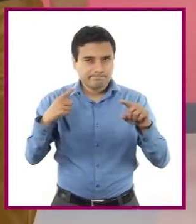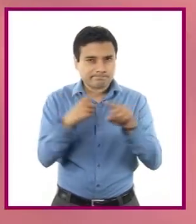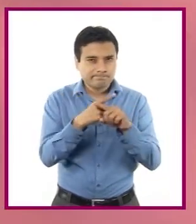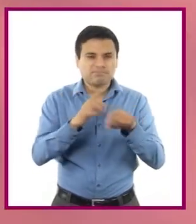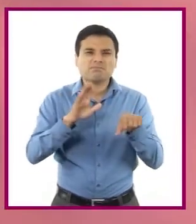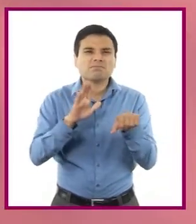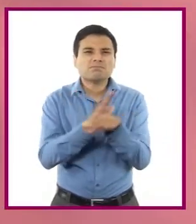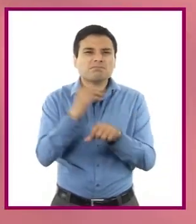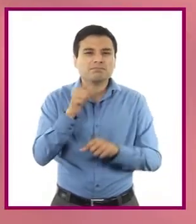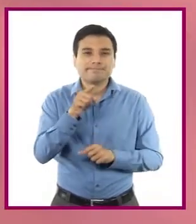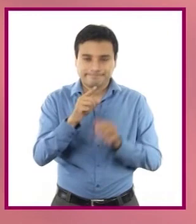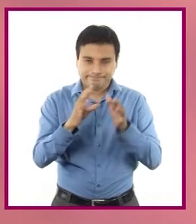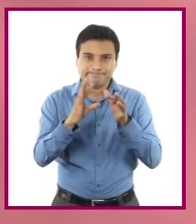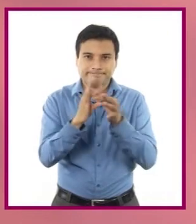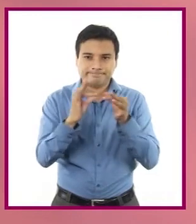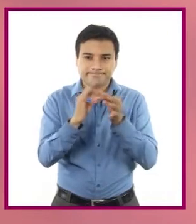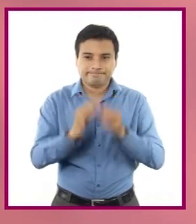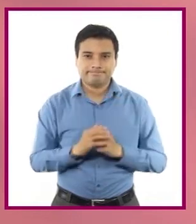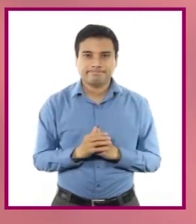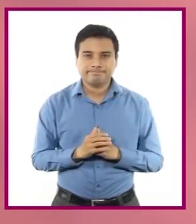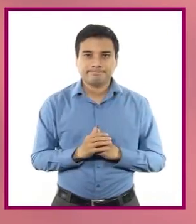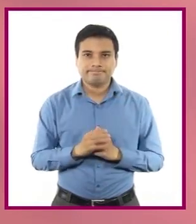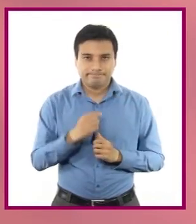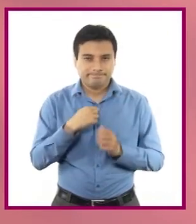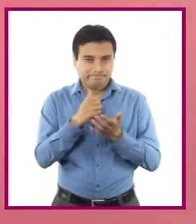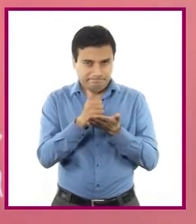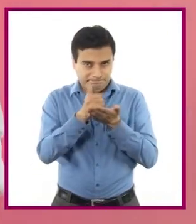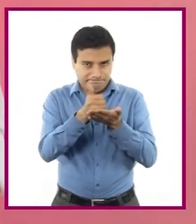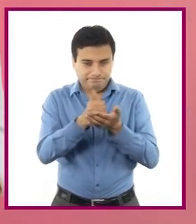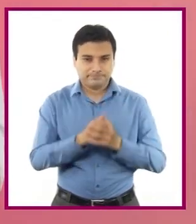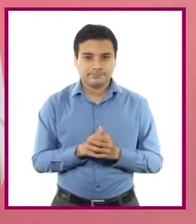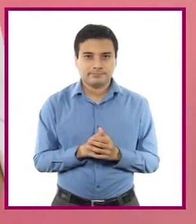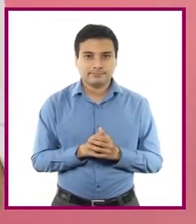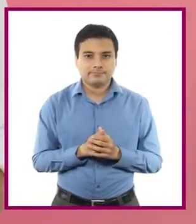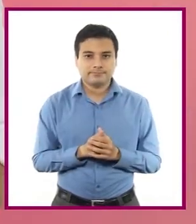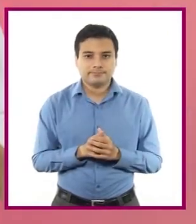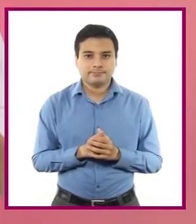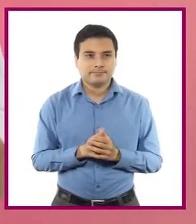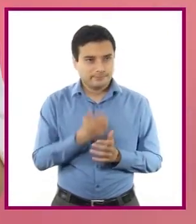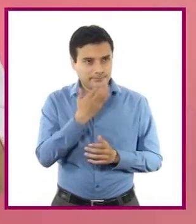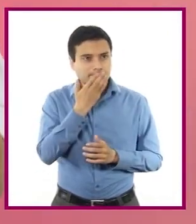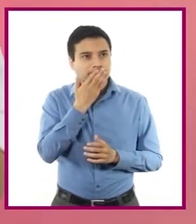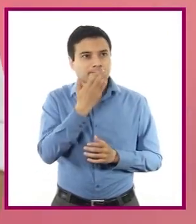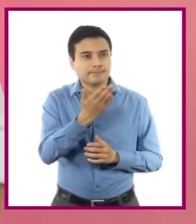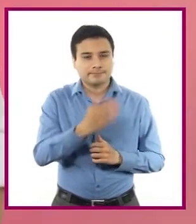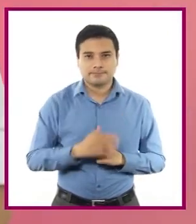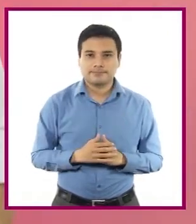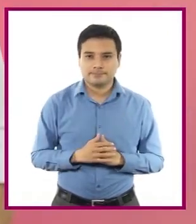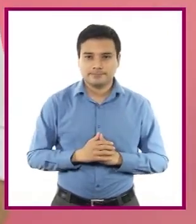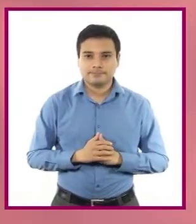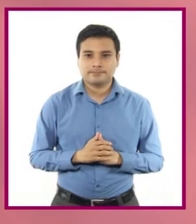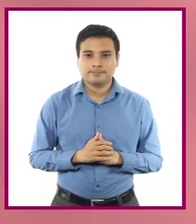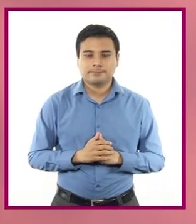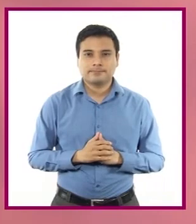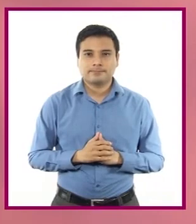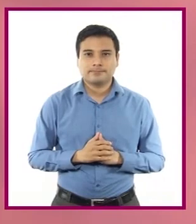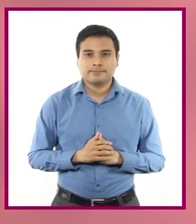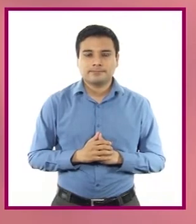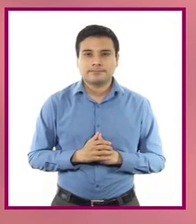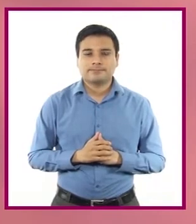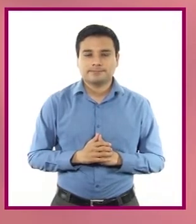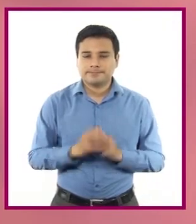revisado. ¿Y si les ayudamos un poco, profesor? Me parece buena tu propuesta.